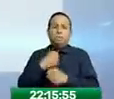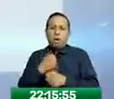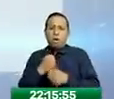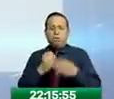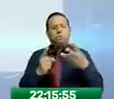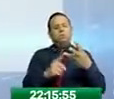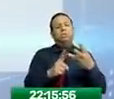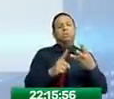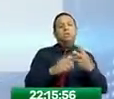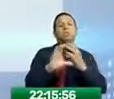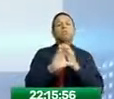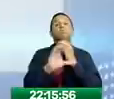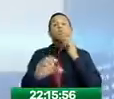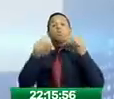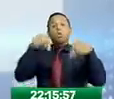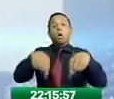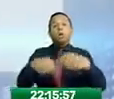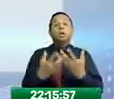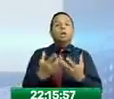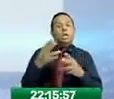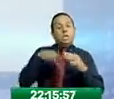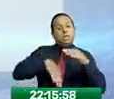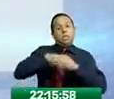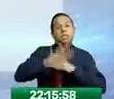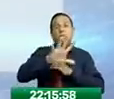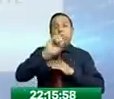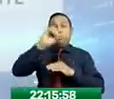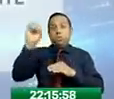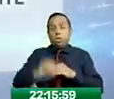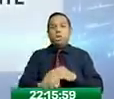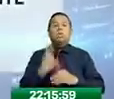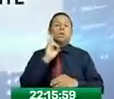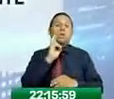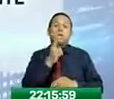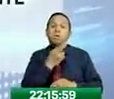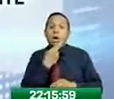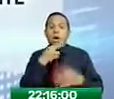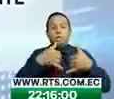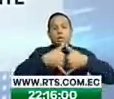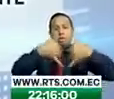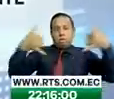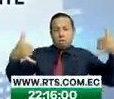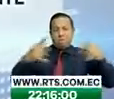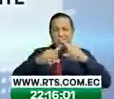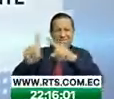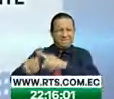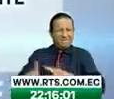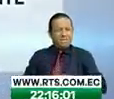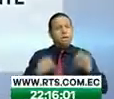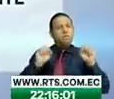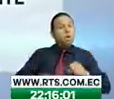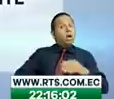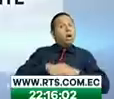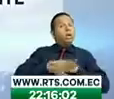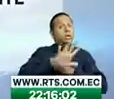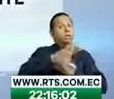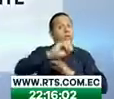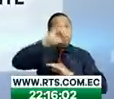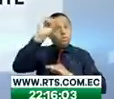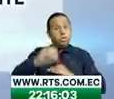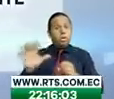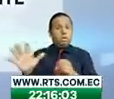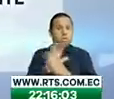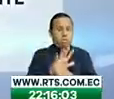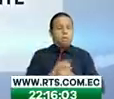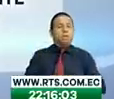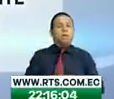al 50% de su aforo. Restaurantes y centros comerciales, la atención al público será con el 50% del aforo permitido, mientras que los